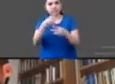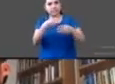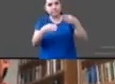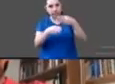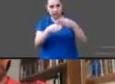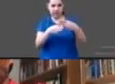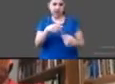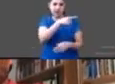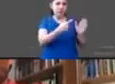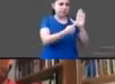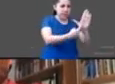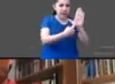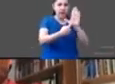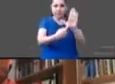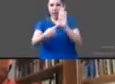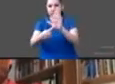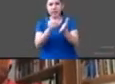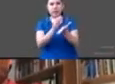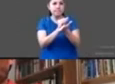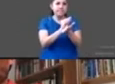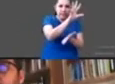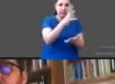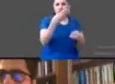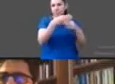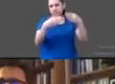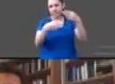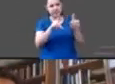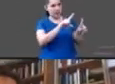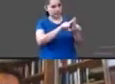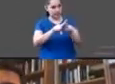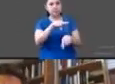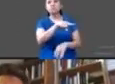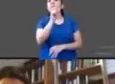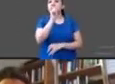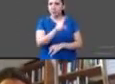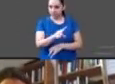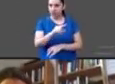durante estos conversatorios, porque ustedes recordarán en algunos de ellos